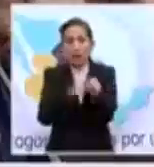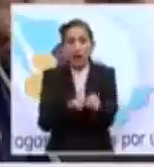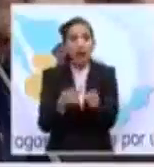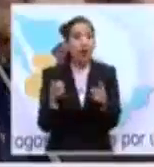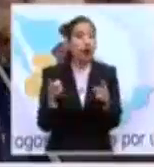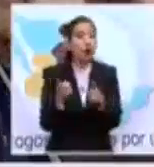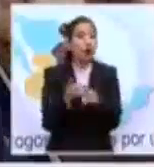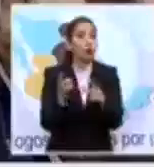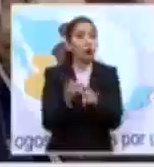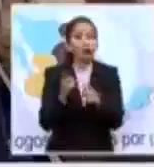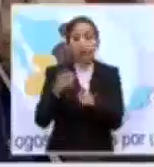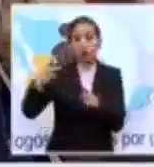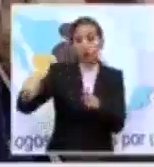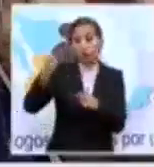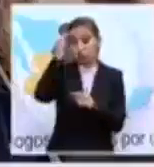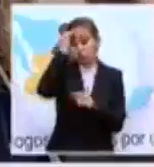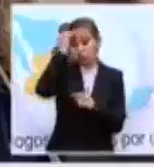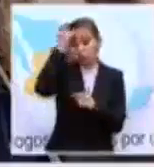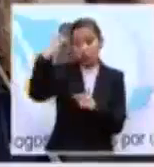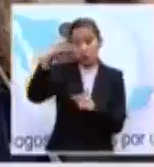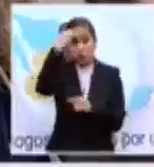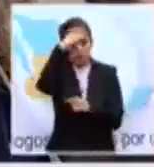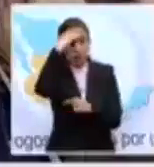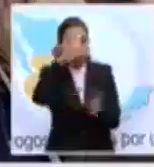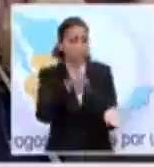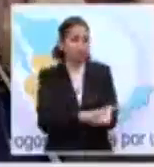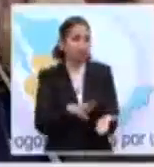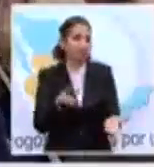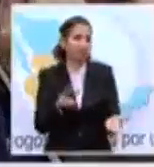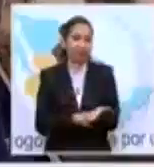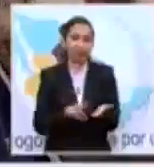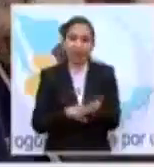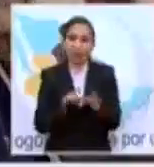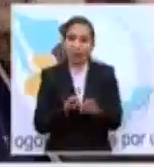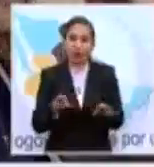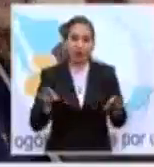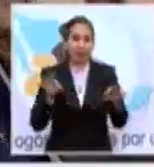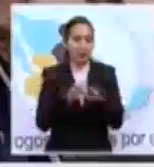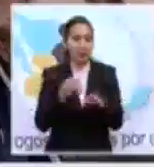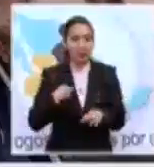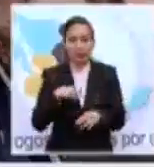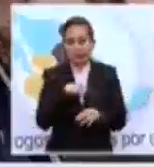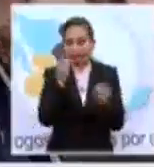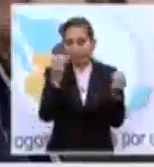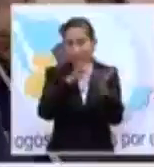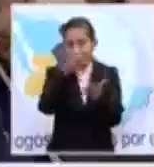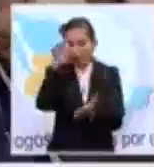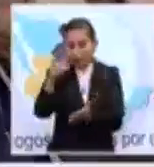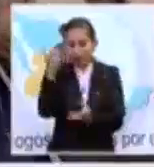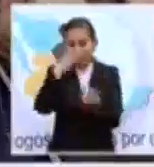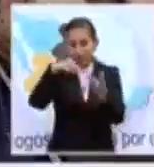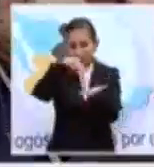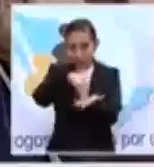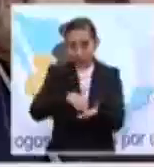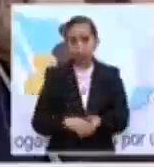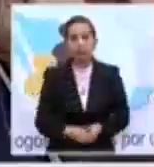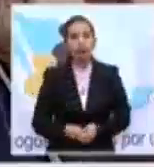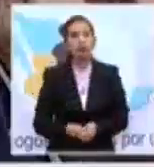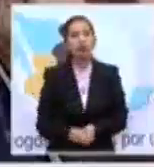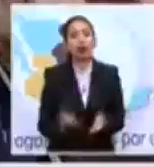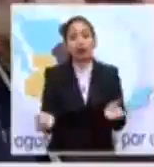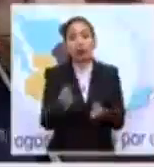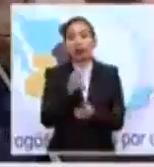donde su conocimiento y su experiencia será muy importante para nosotros. Muchas gracias por su presencia. De